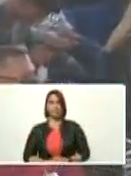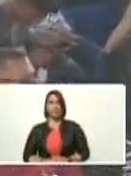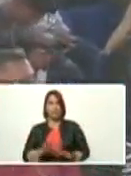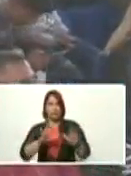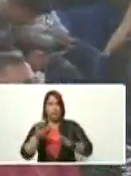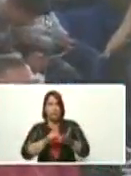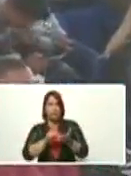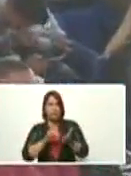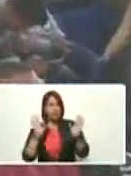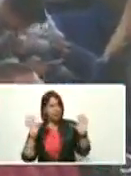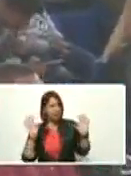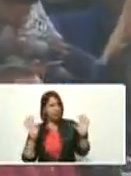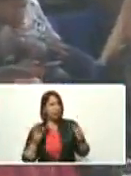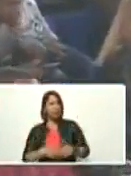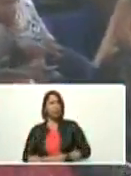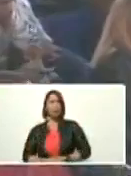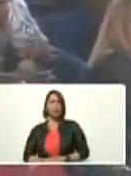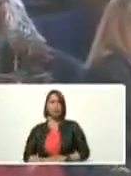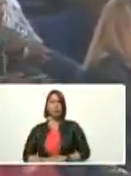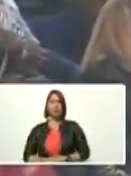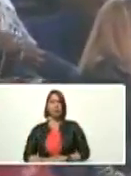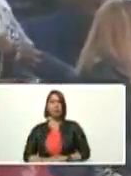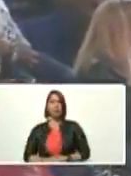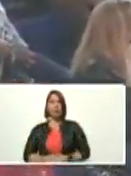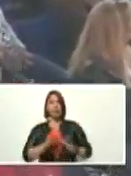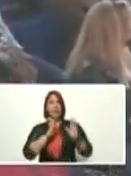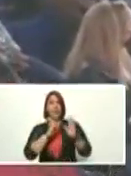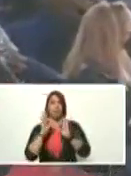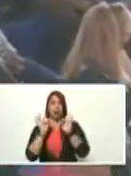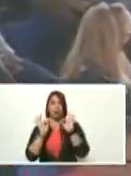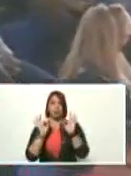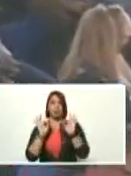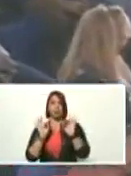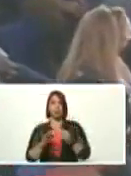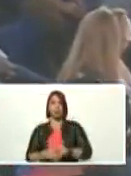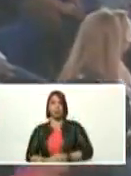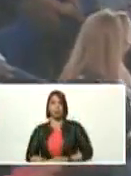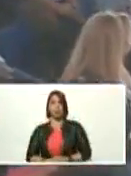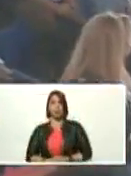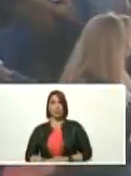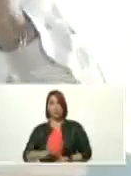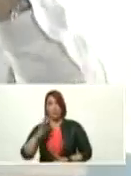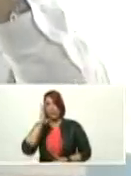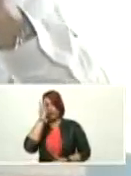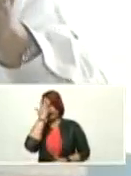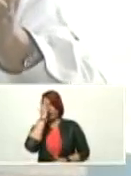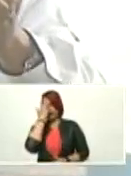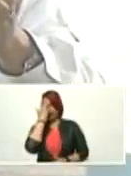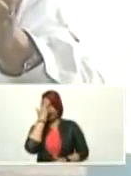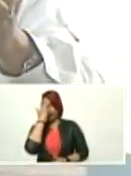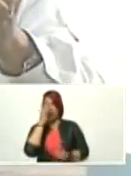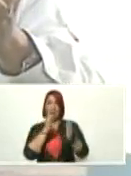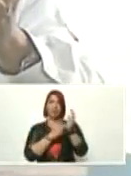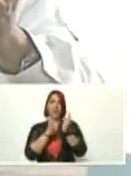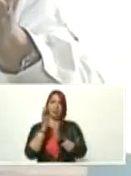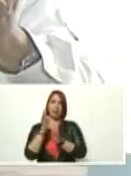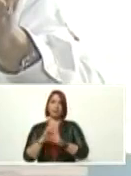Ernesto. De la colección especial Febreros y Abriles,